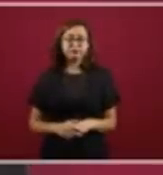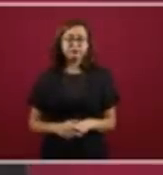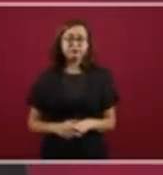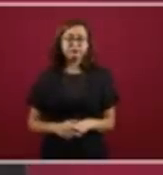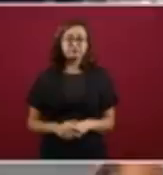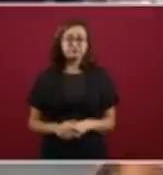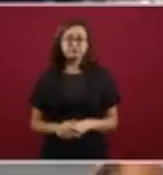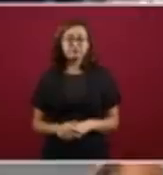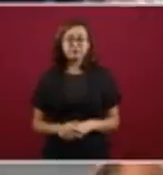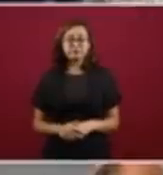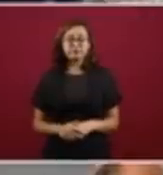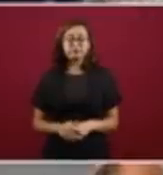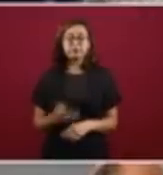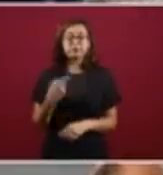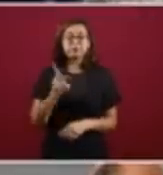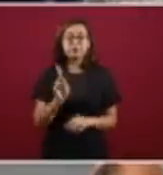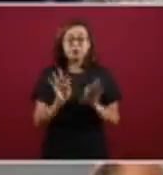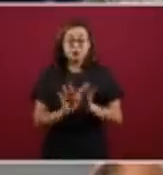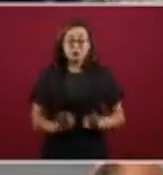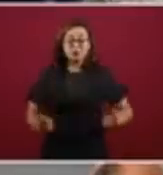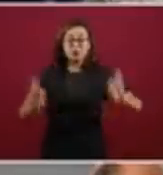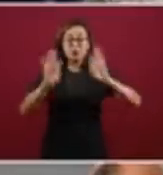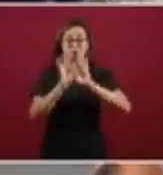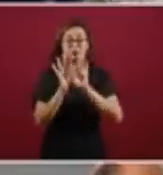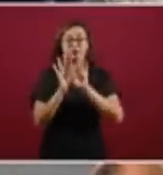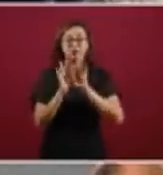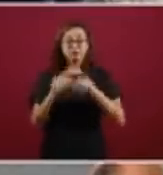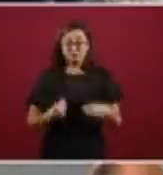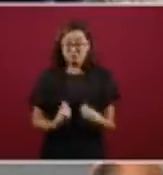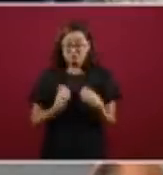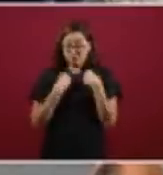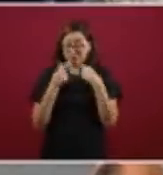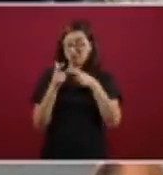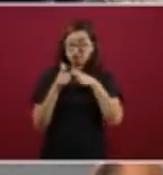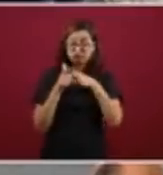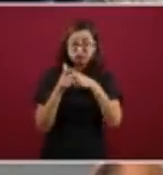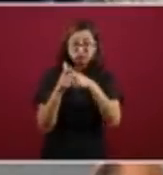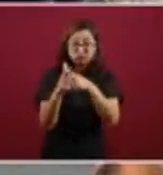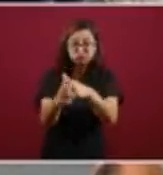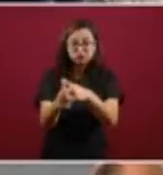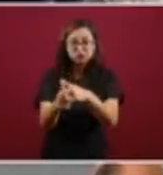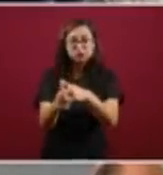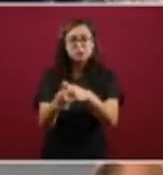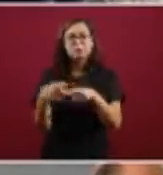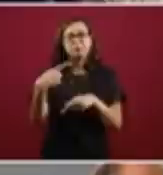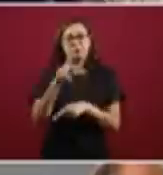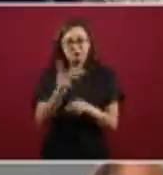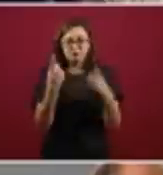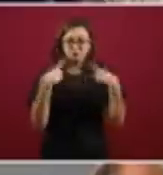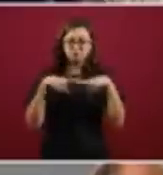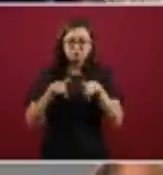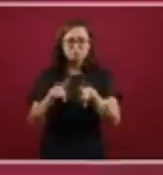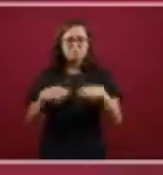Pero lo que queremos es que no solo se viva más, sino que se viva mejor.